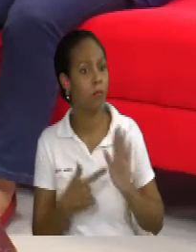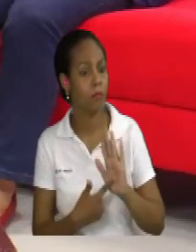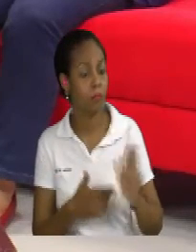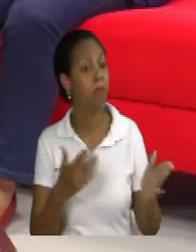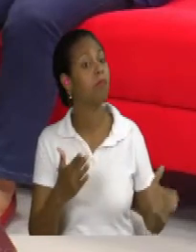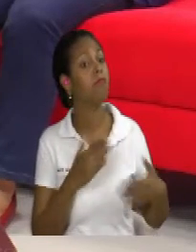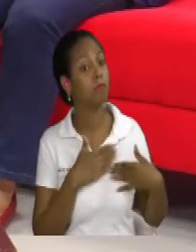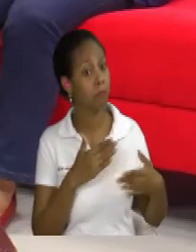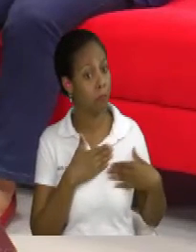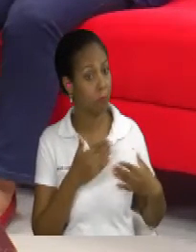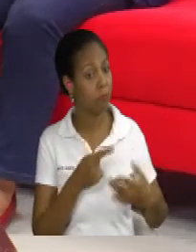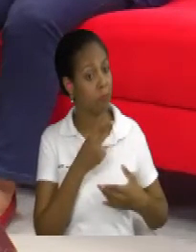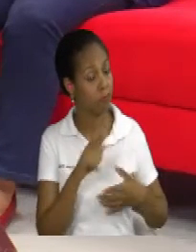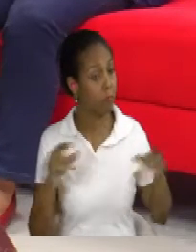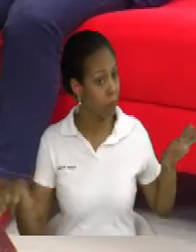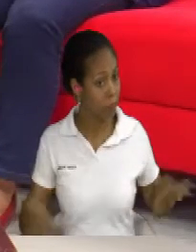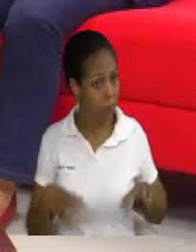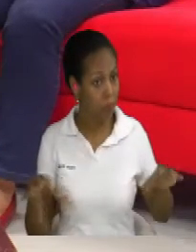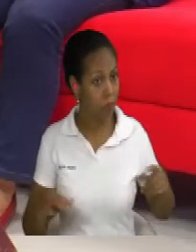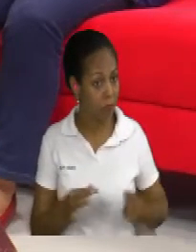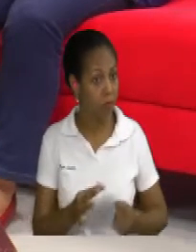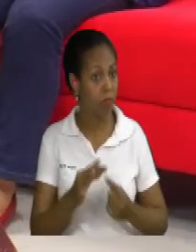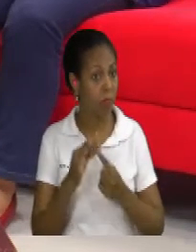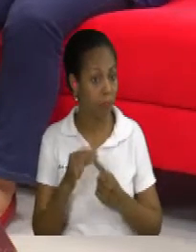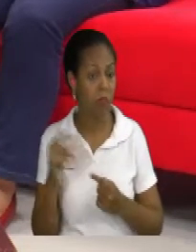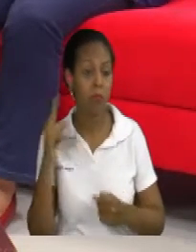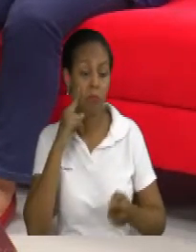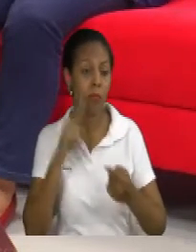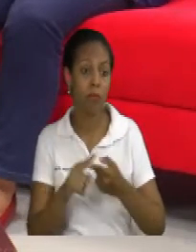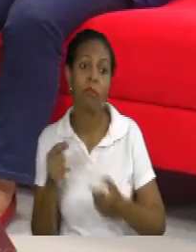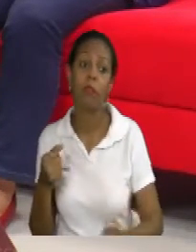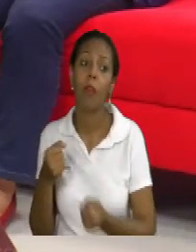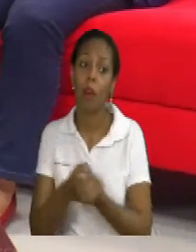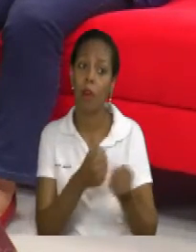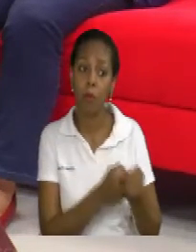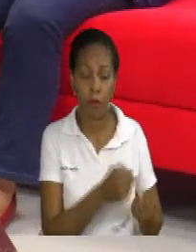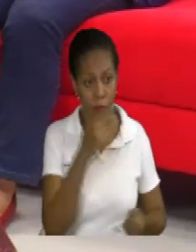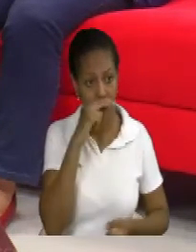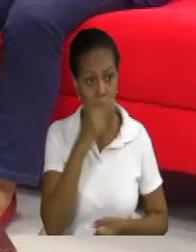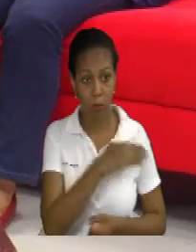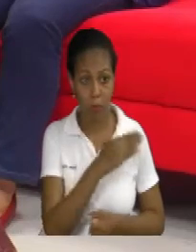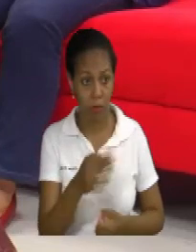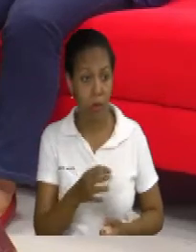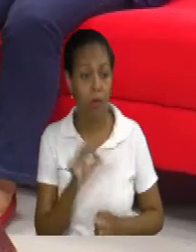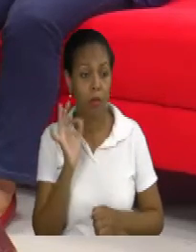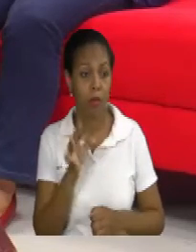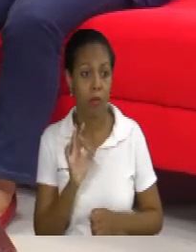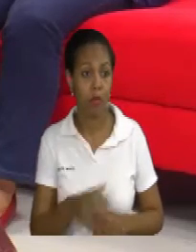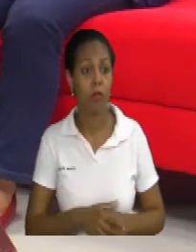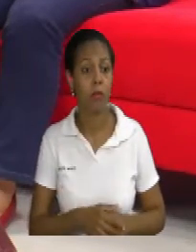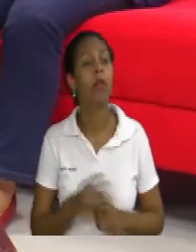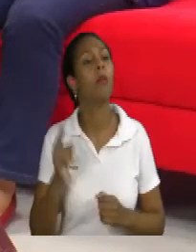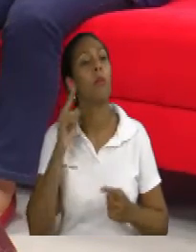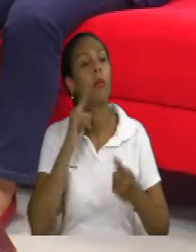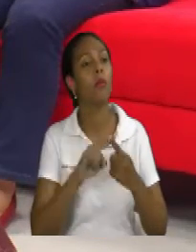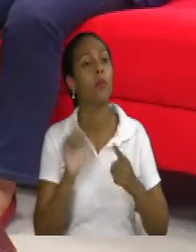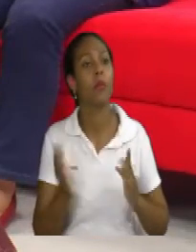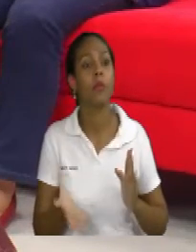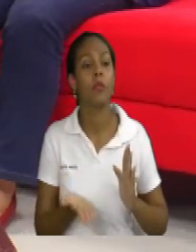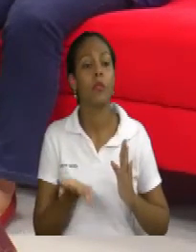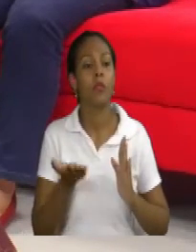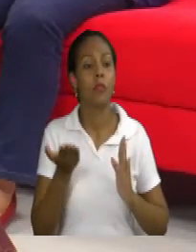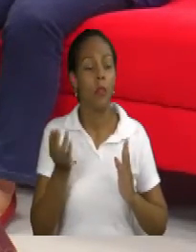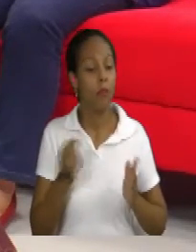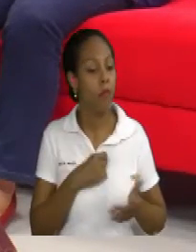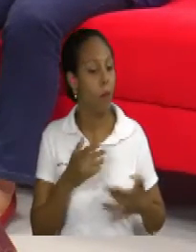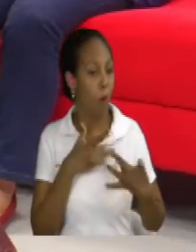felicitaciones por esta hermosa labor que realizan en pro del bienestar de los niños y siempre por ayudar a mejorar el desarrollo social en nuestra